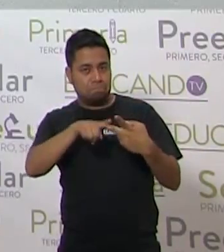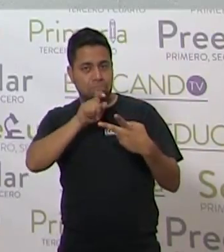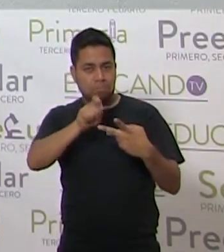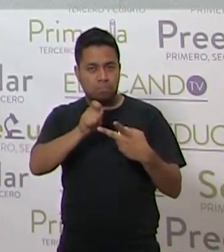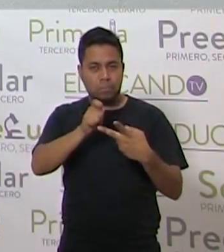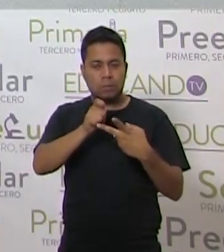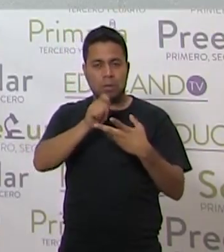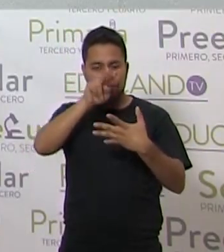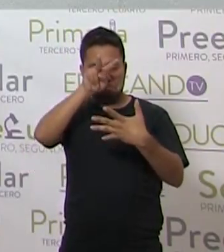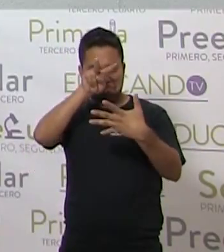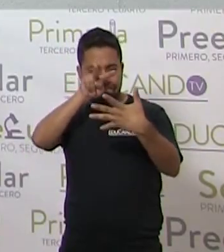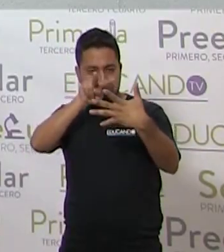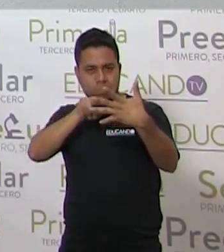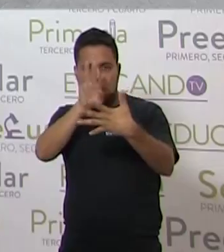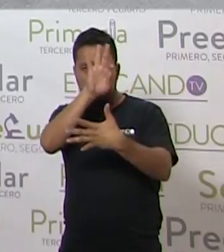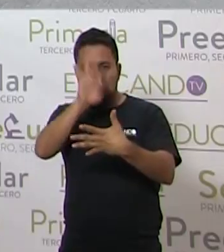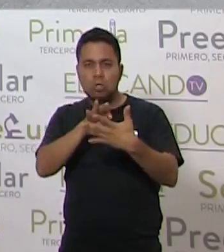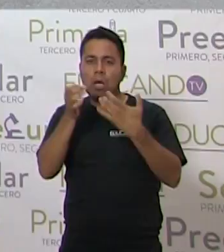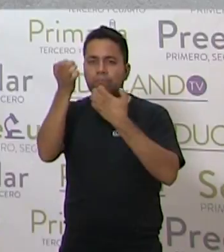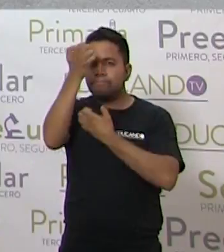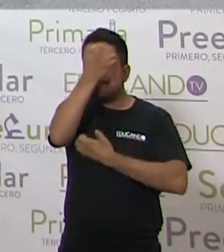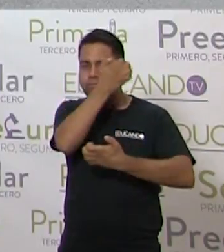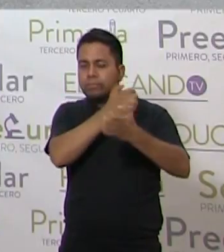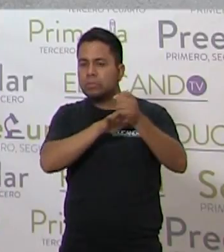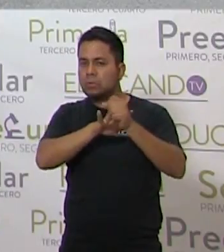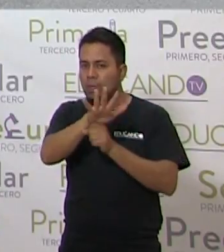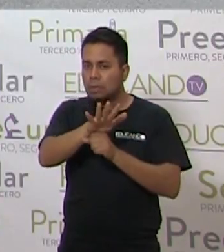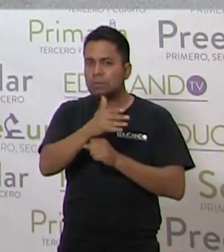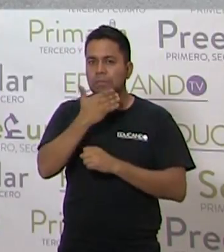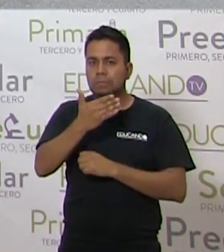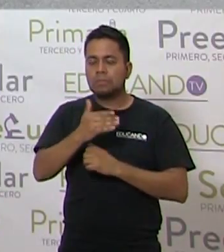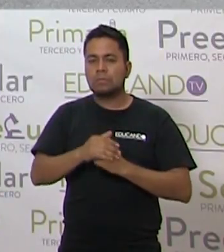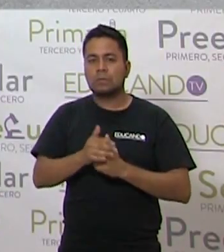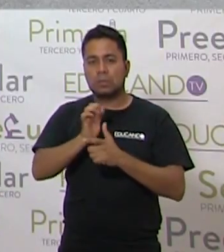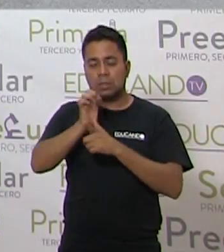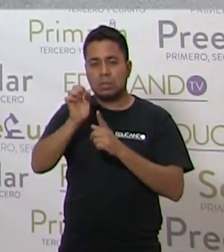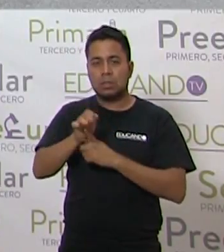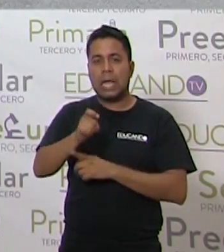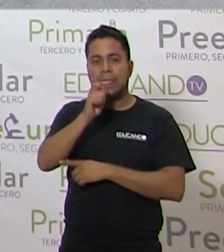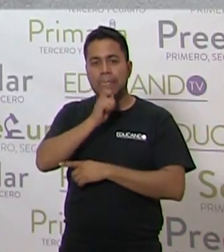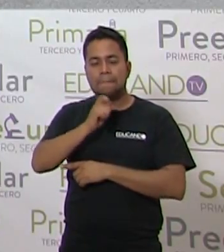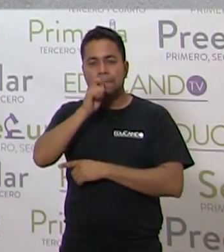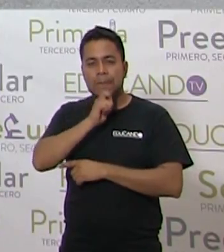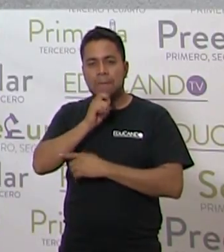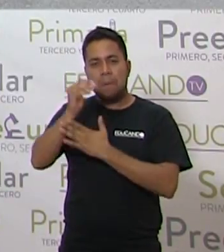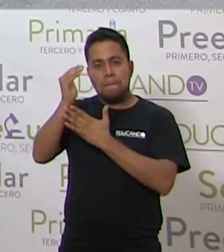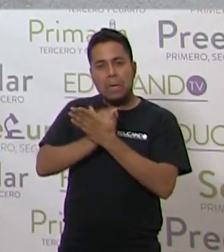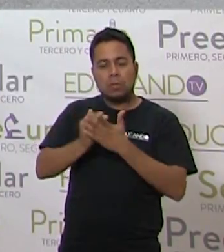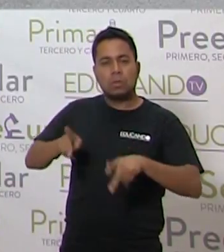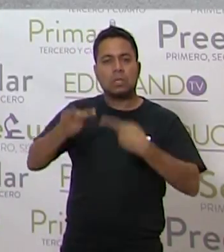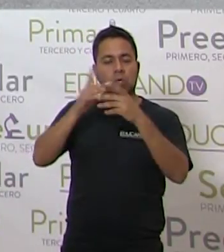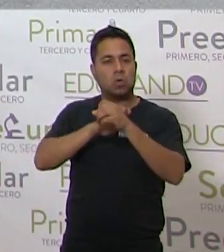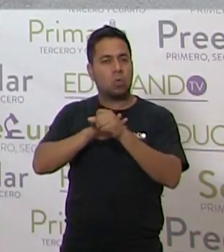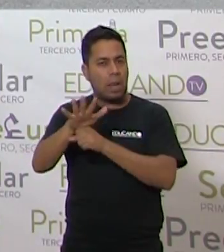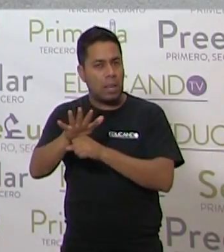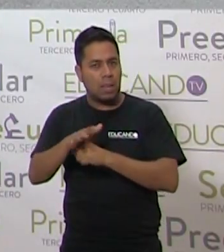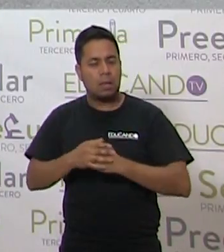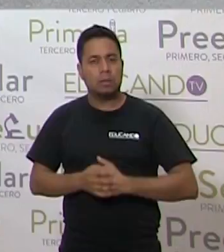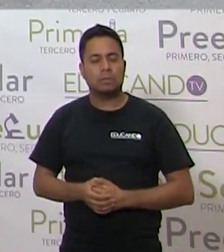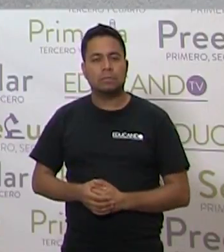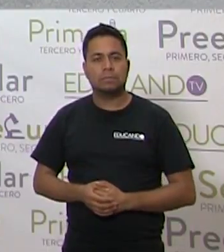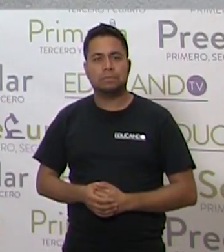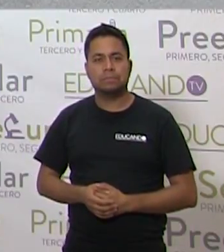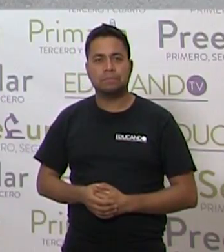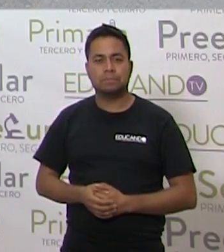analizar también las los porcentajes Entonces qué sabor es el que menos se vendió viendo